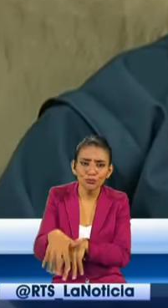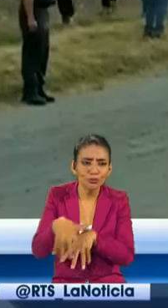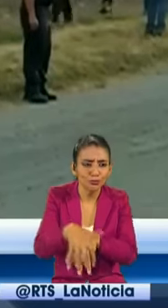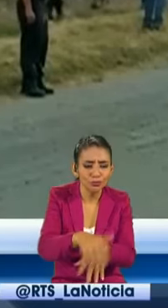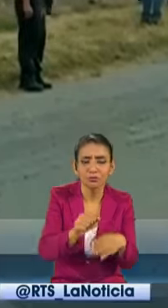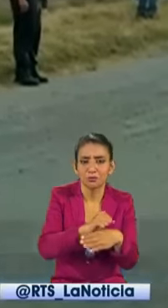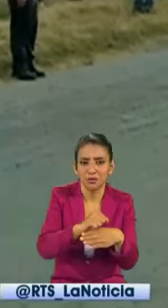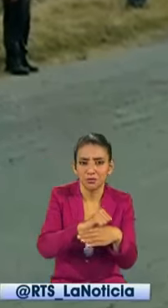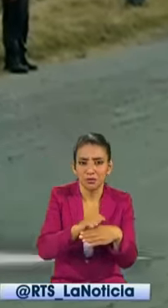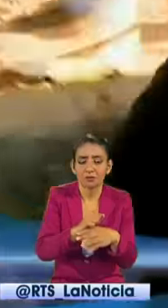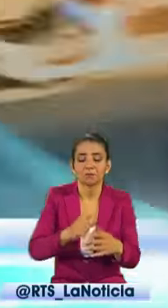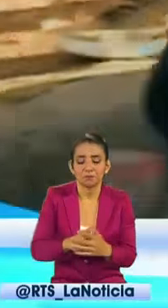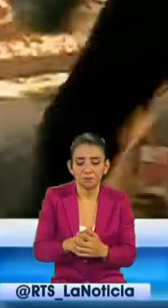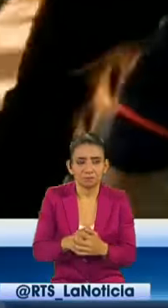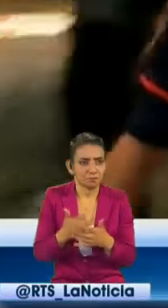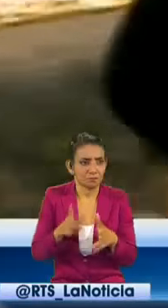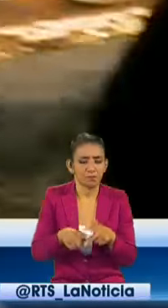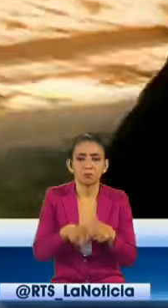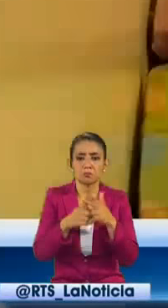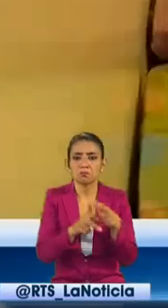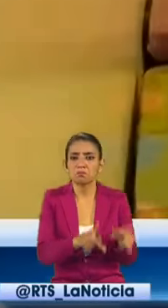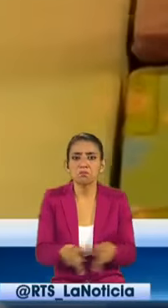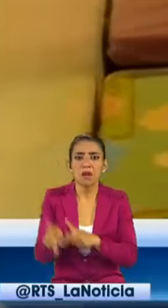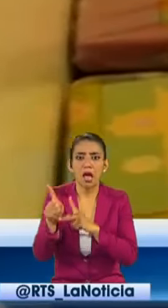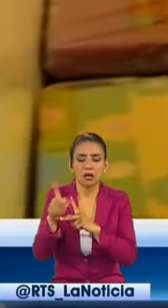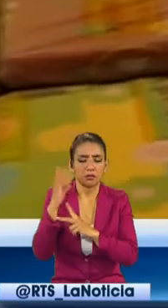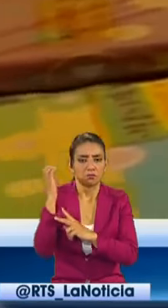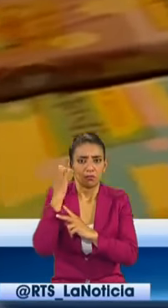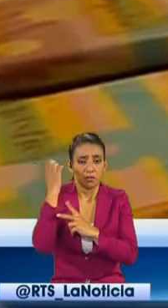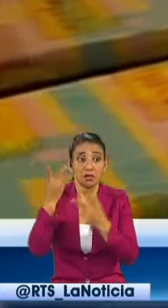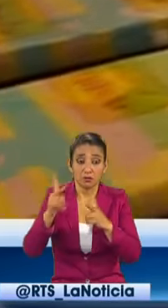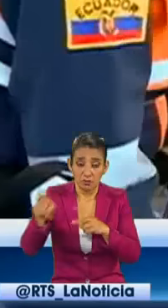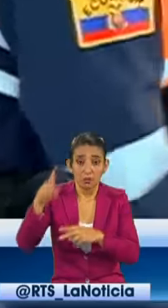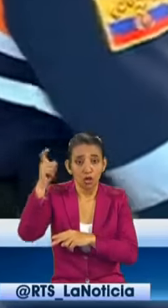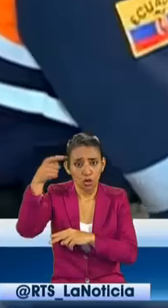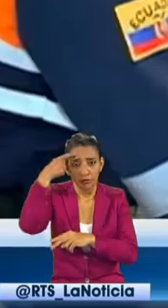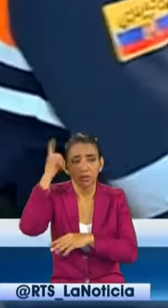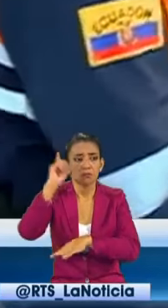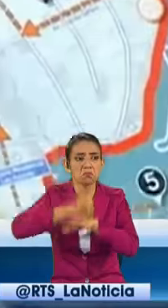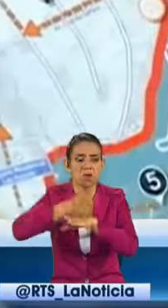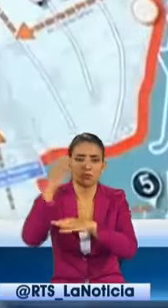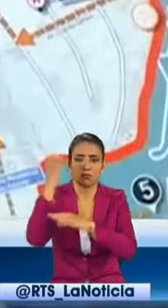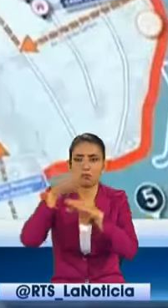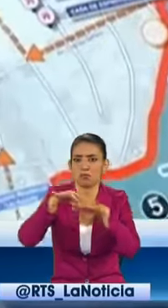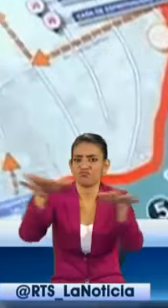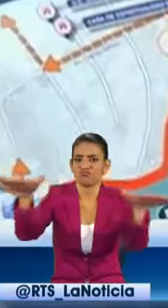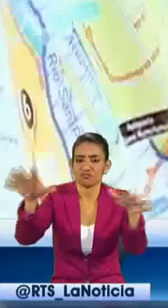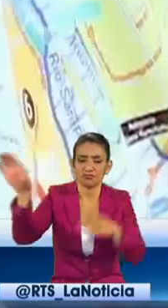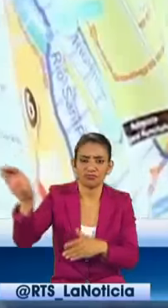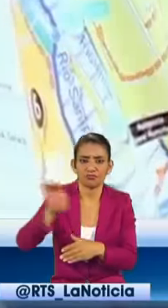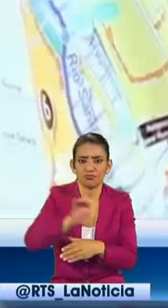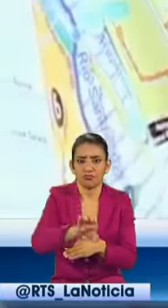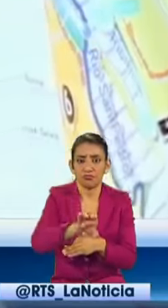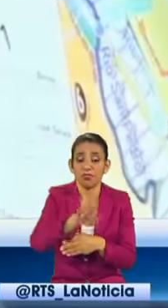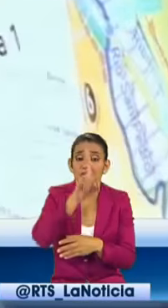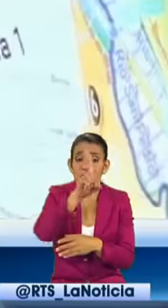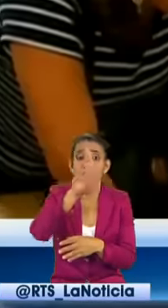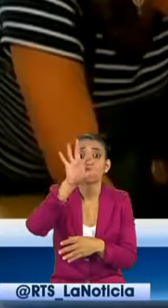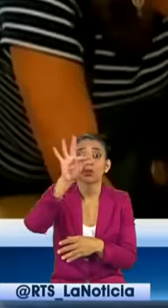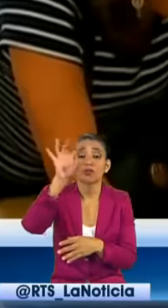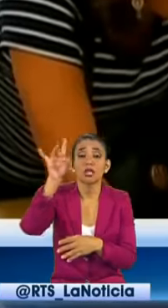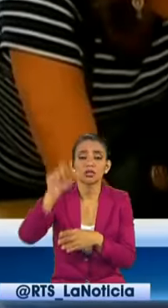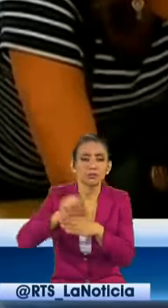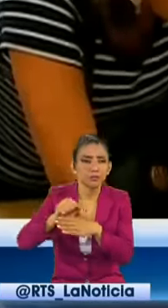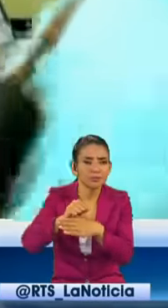simulacros. Inmediatamente se activaron los planes de contingencia y el estado de excepción. En total se realizaron 198 simulacros,